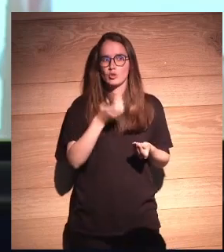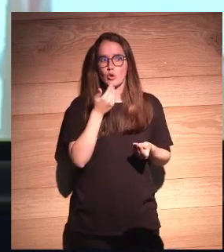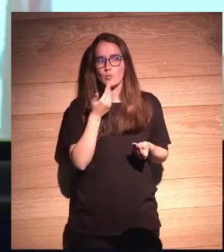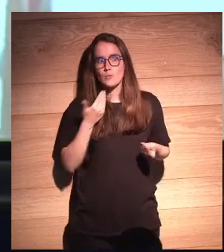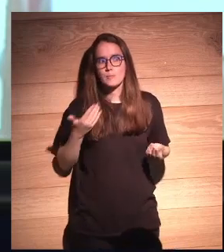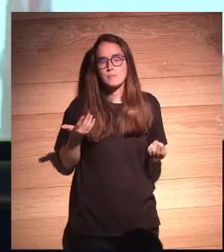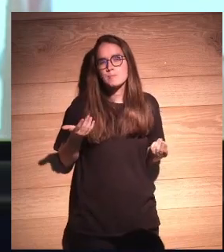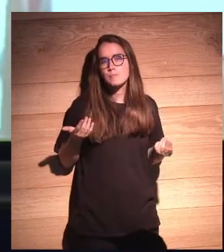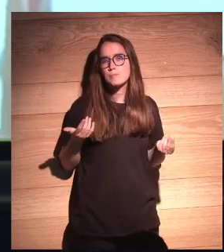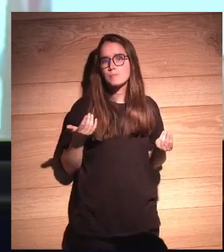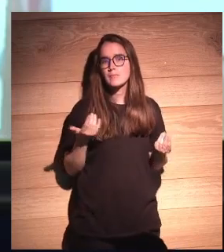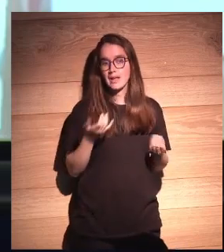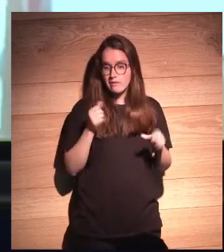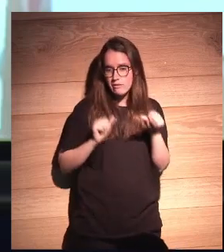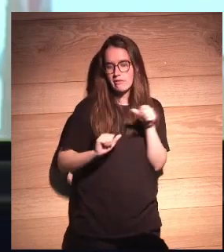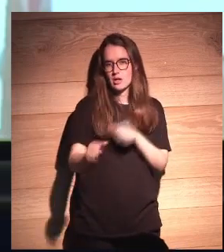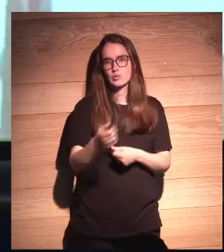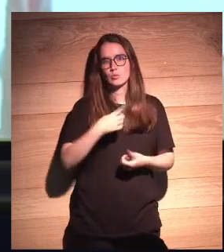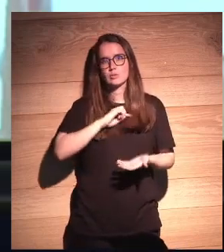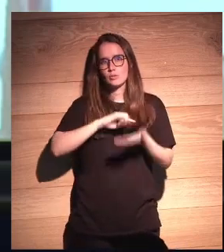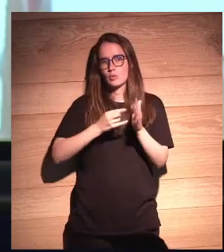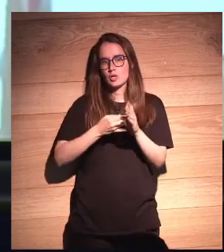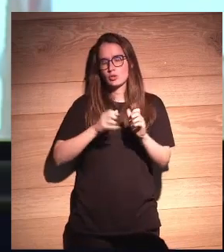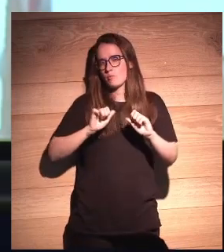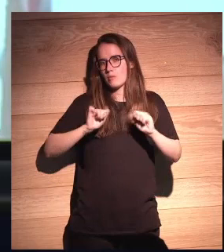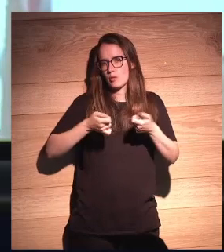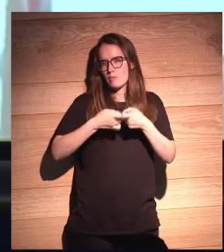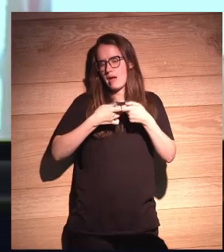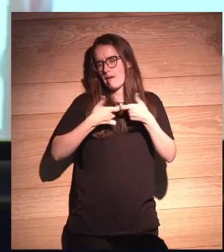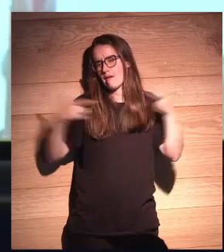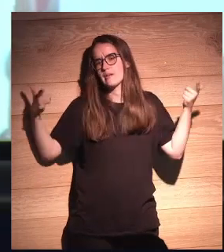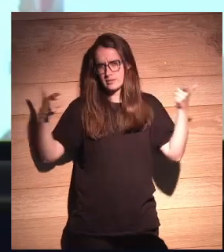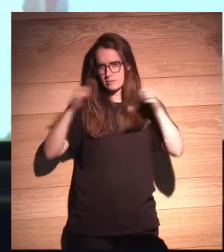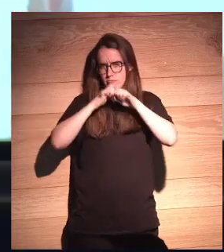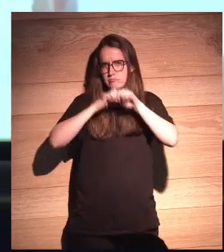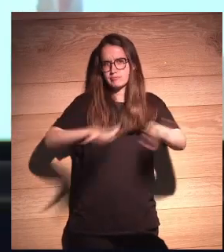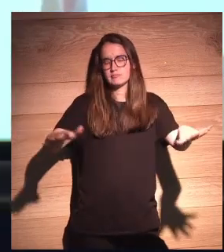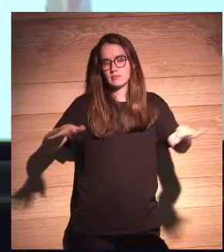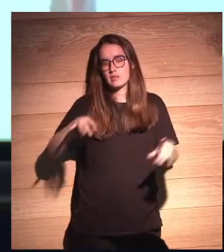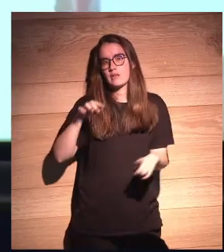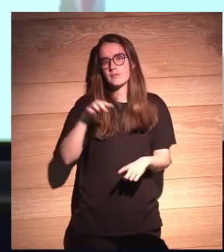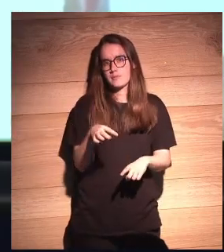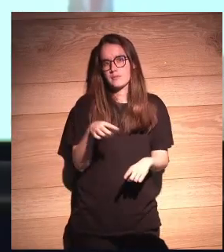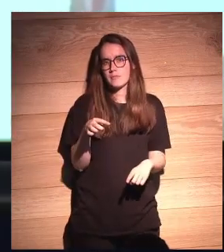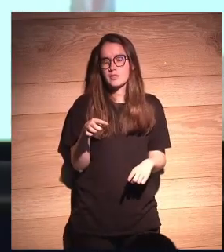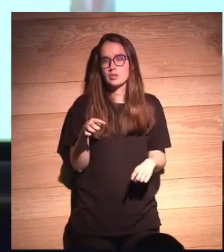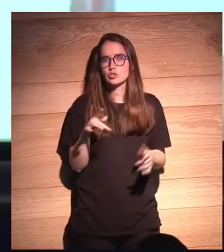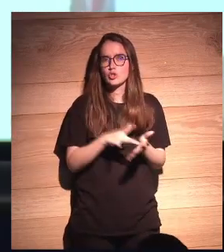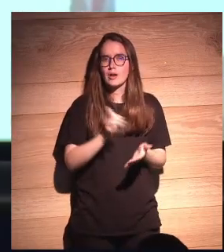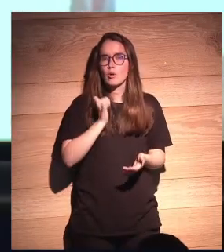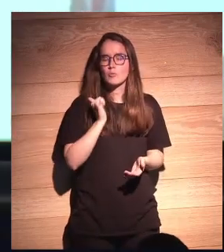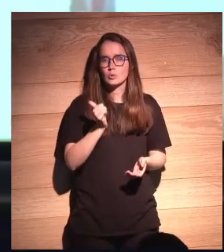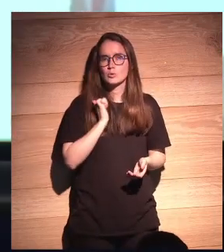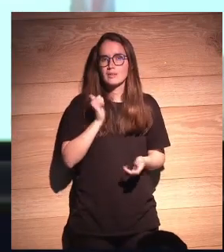como... a partir de ahí nuestro proyecto tomó como una dimensión muchísimo más grande y fue donde tuvimos la